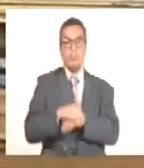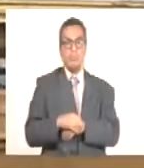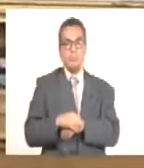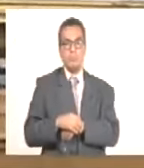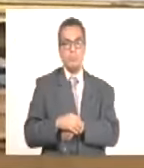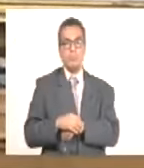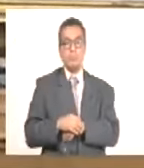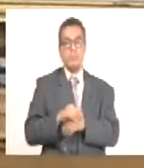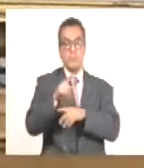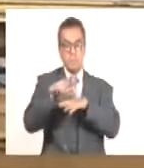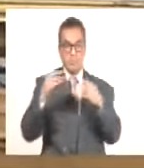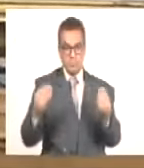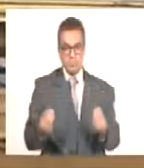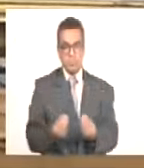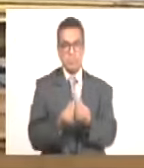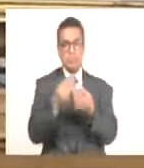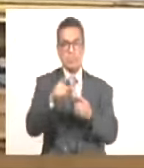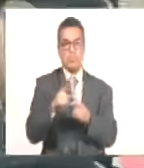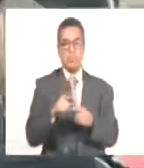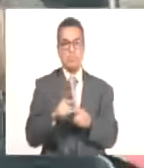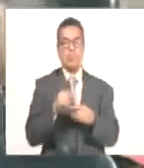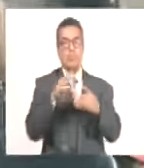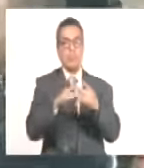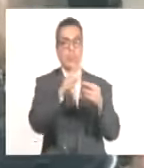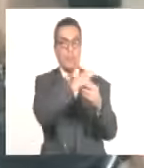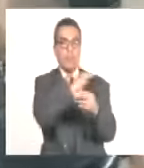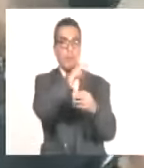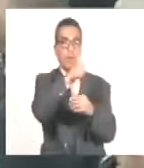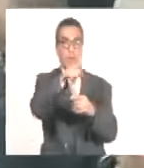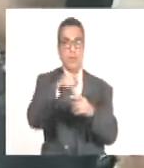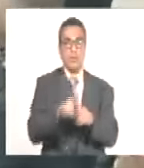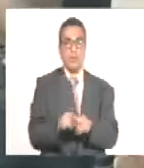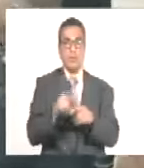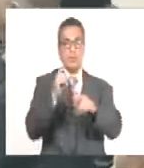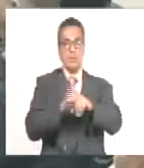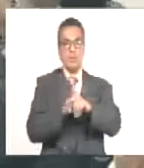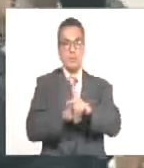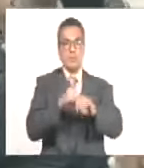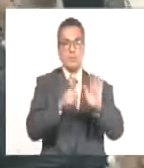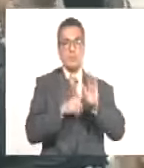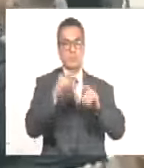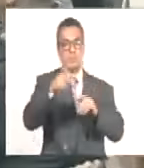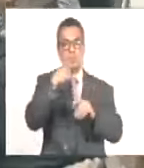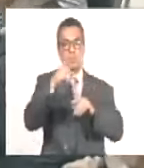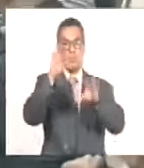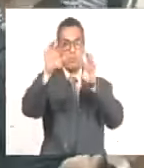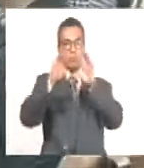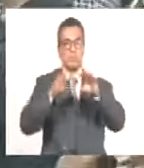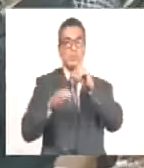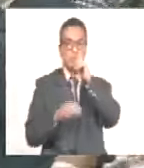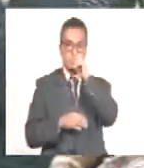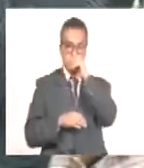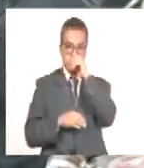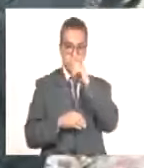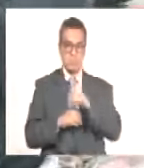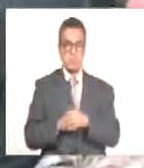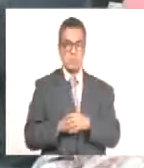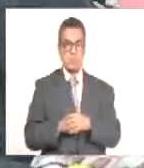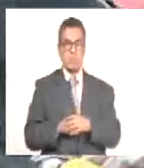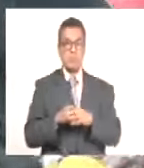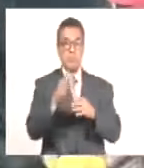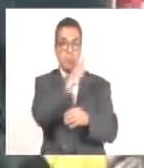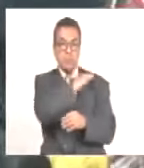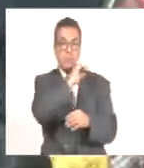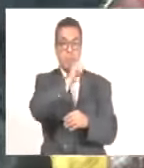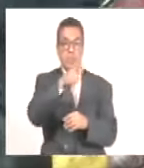y acompaña la misión del jefe de Estado en materia de política exterior. Esta Junta